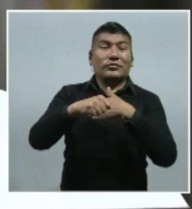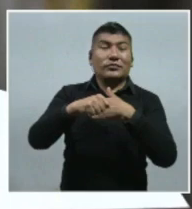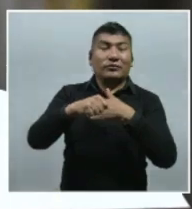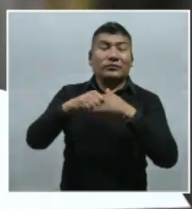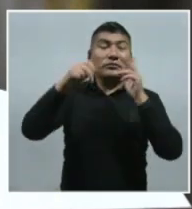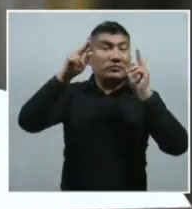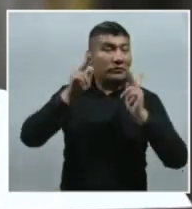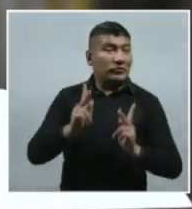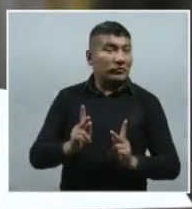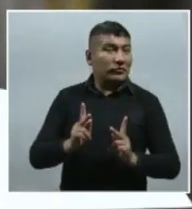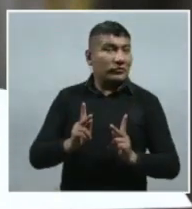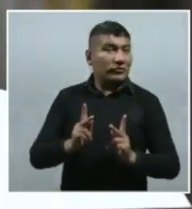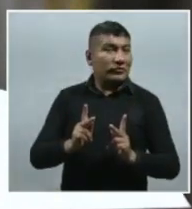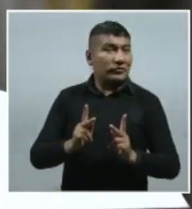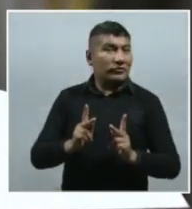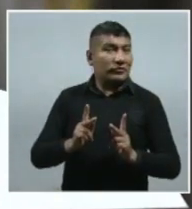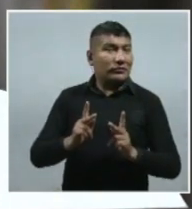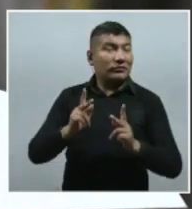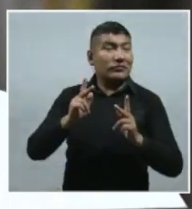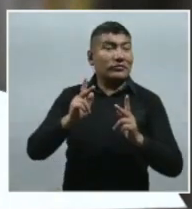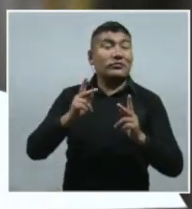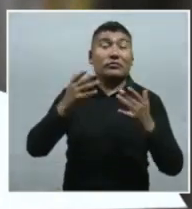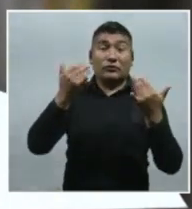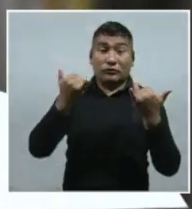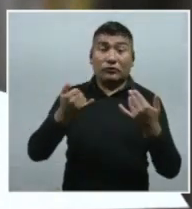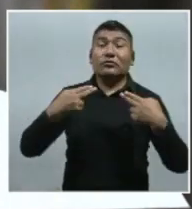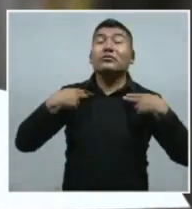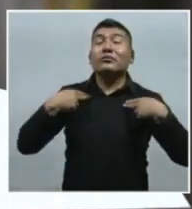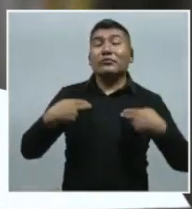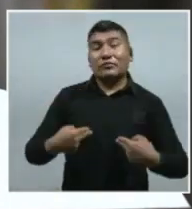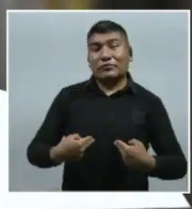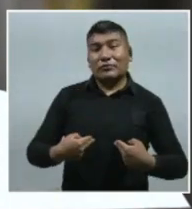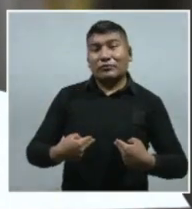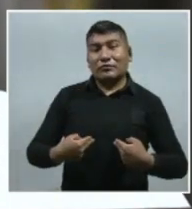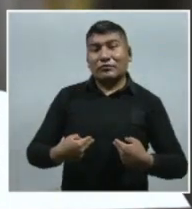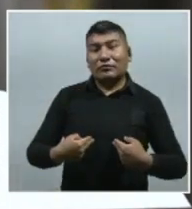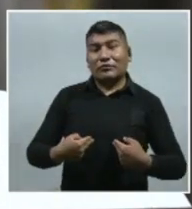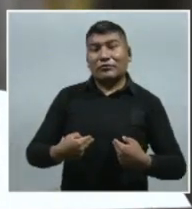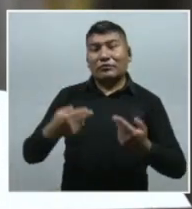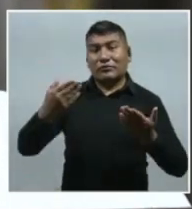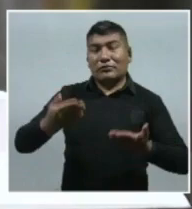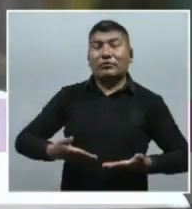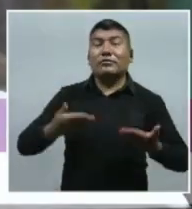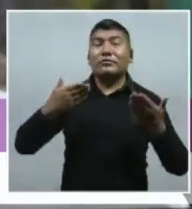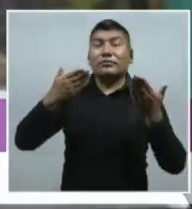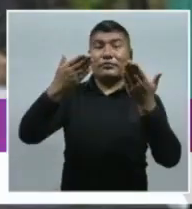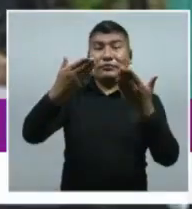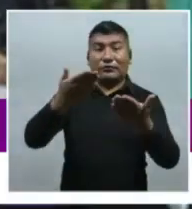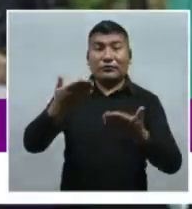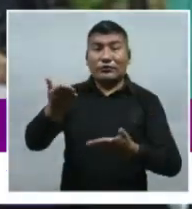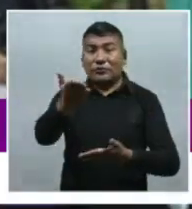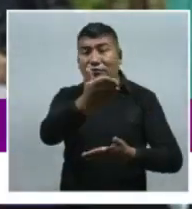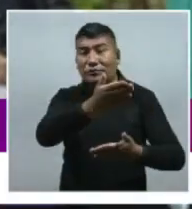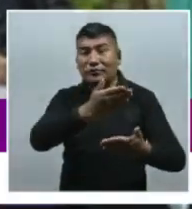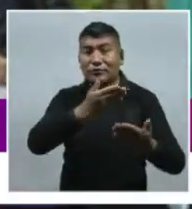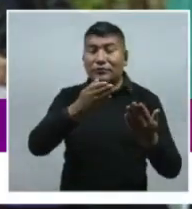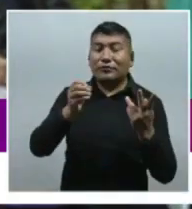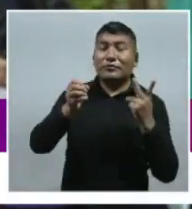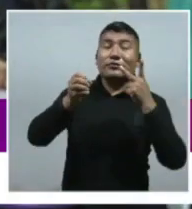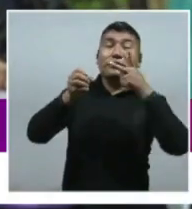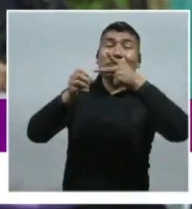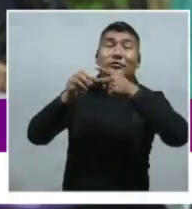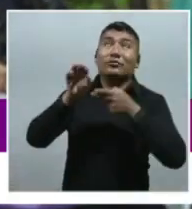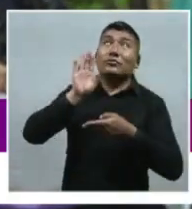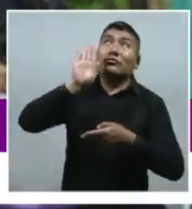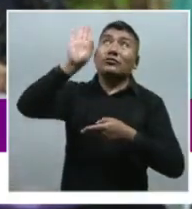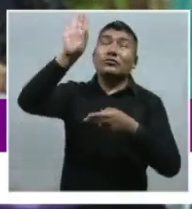esa humanidad que ha asumido ahora te ofrece participando de la familia